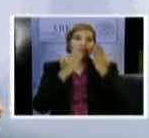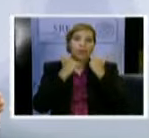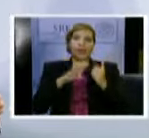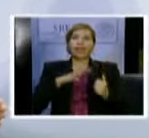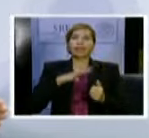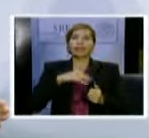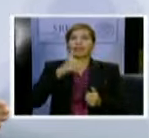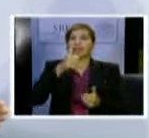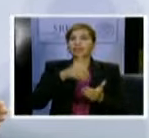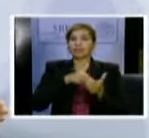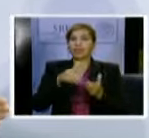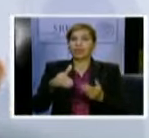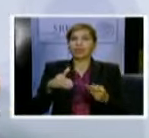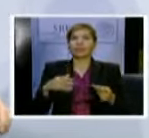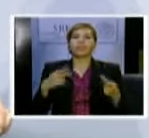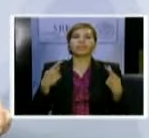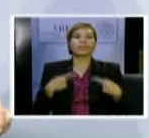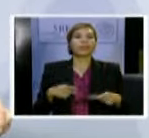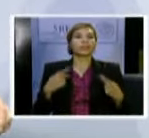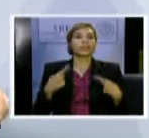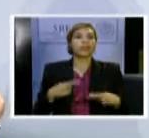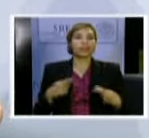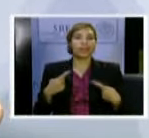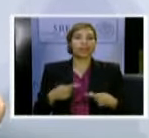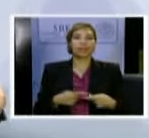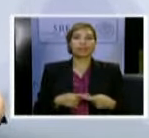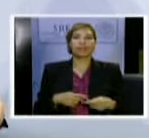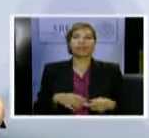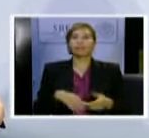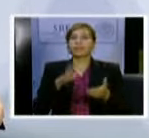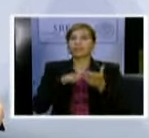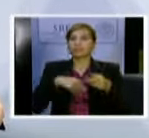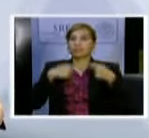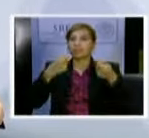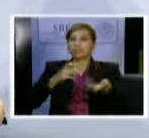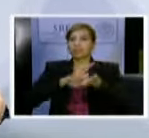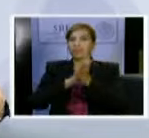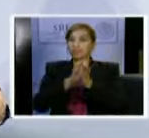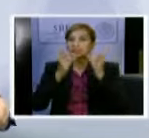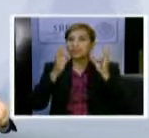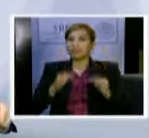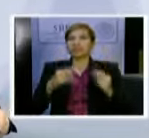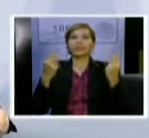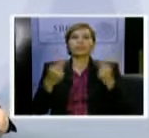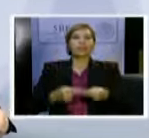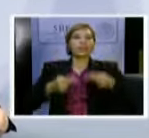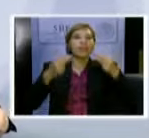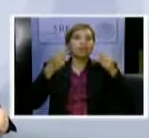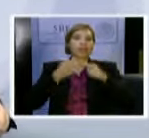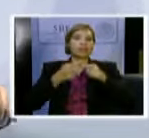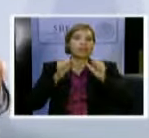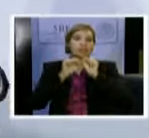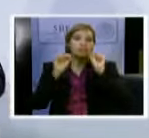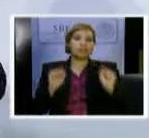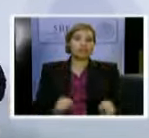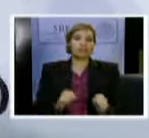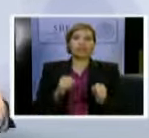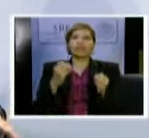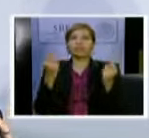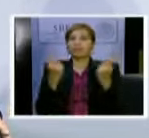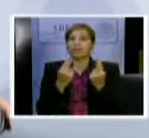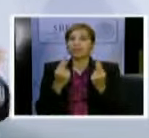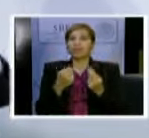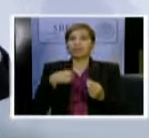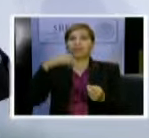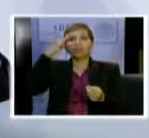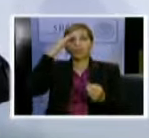sí 6 millones de personas que son documentadas, que están haciendo negocios sistemáticamente, y me parece